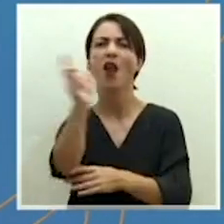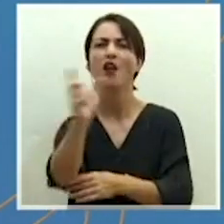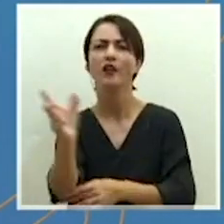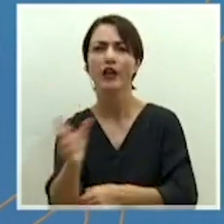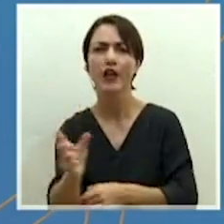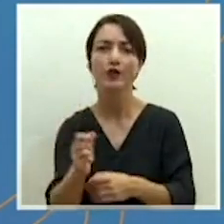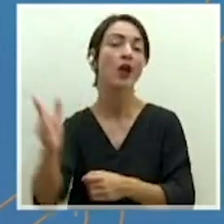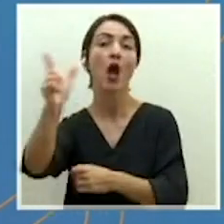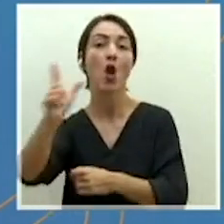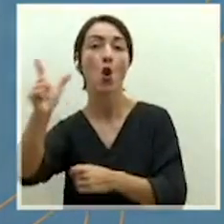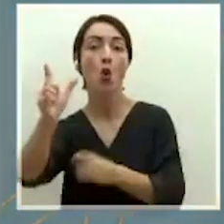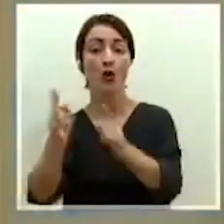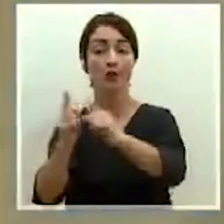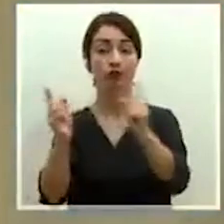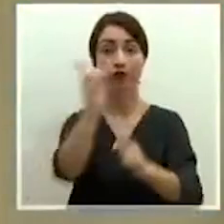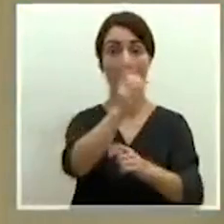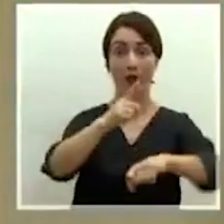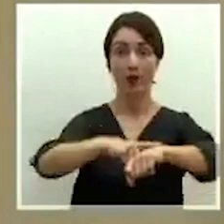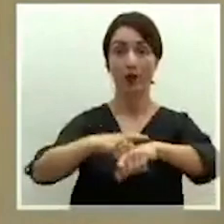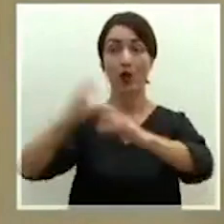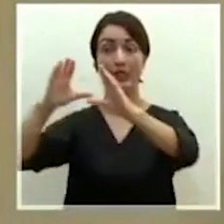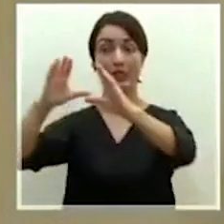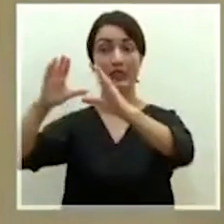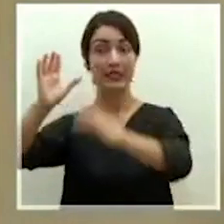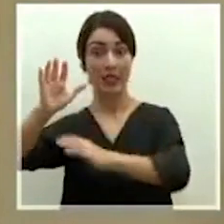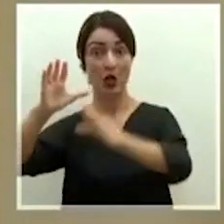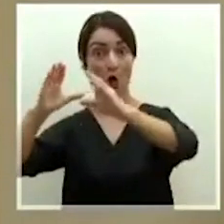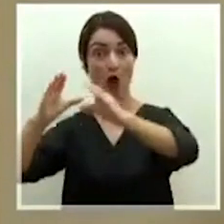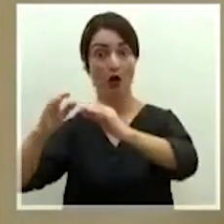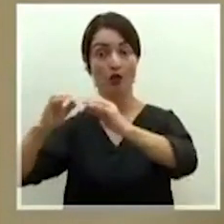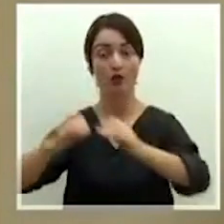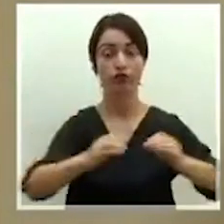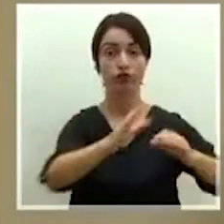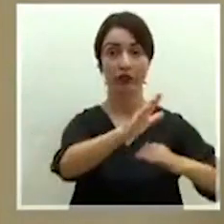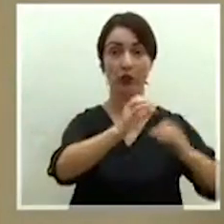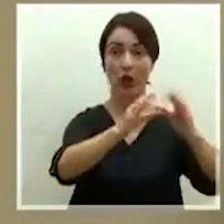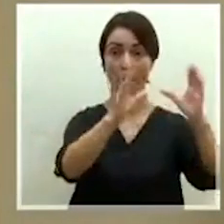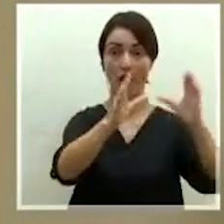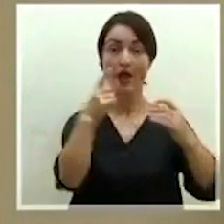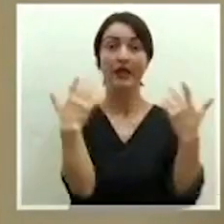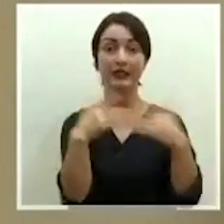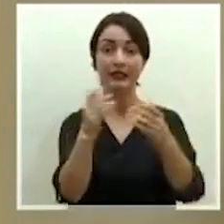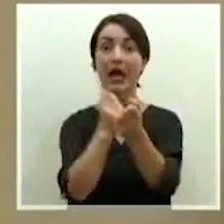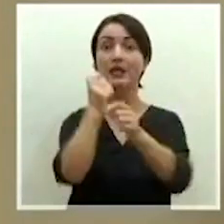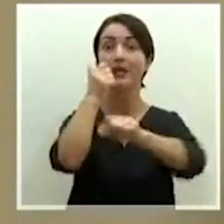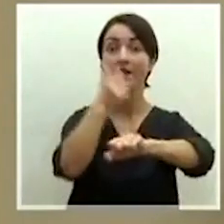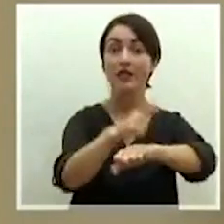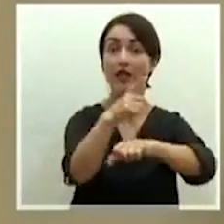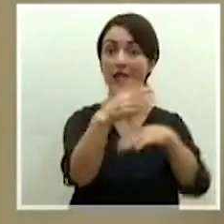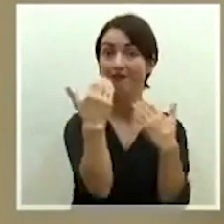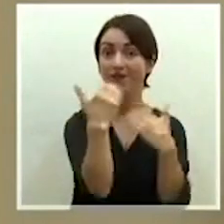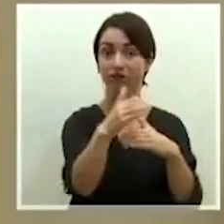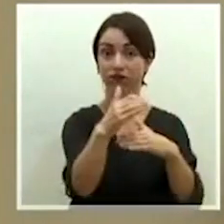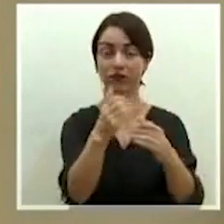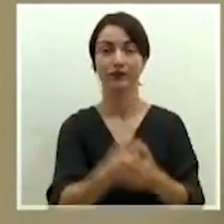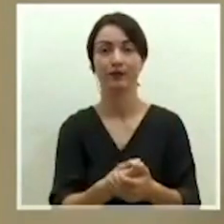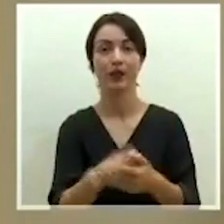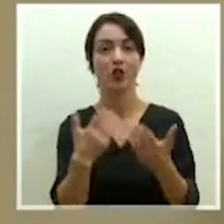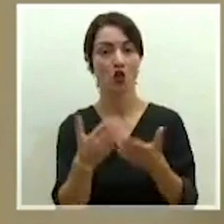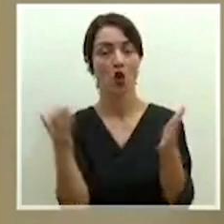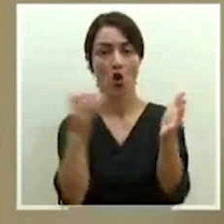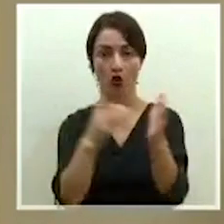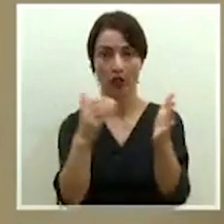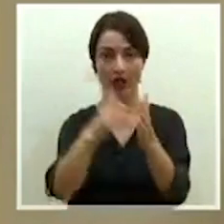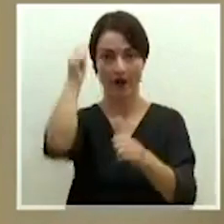de lunes a domingo, de 5 de la noche a 5 de la mañana. Estas medidas ya estaban establecidas, las estoy